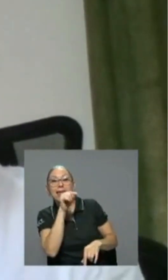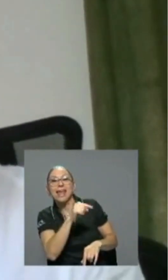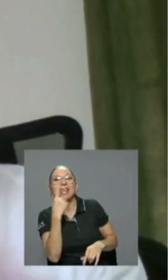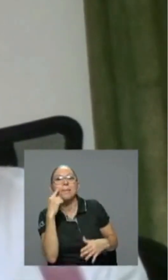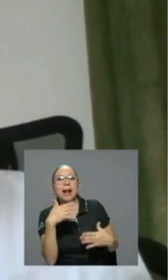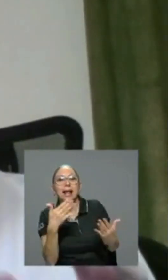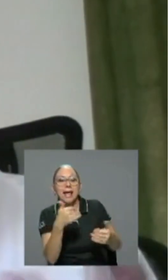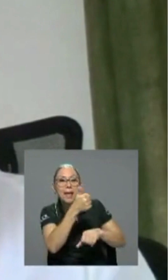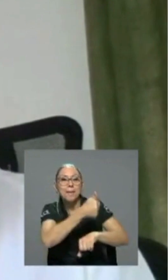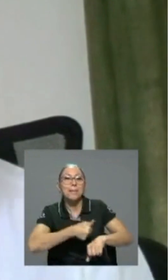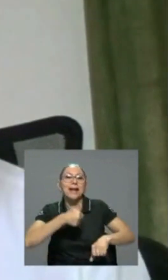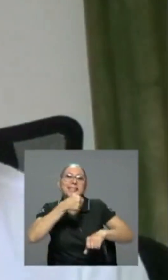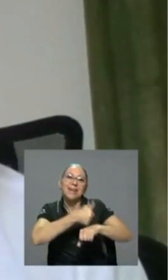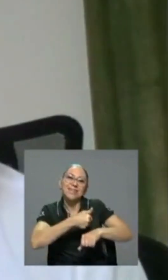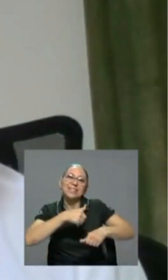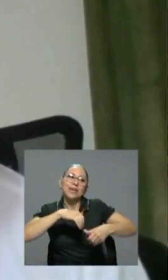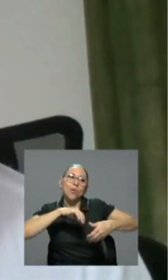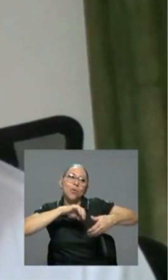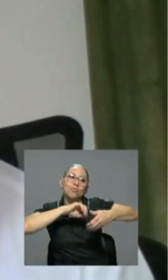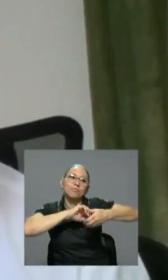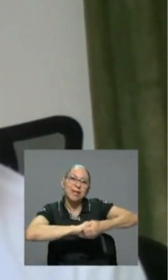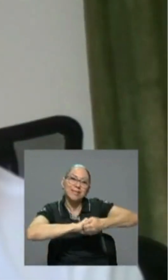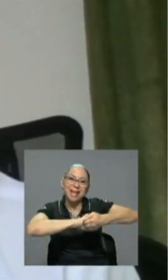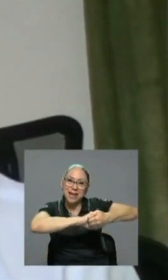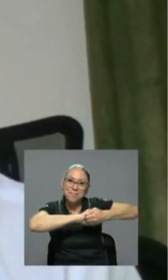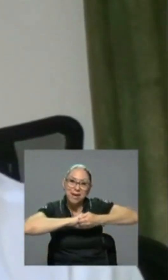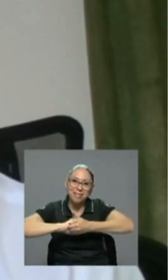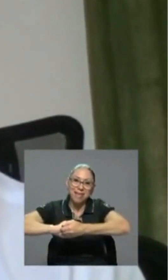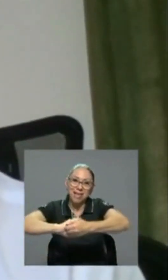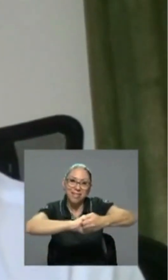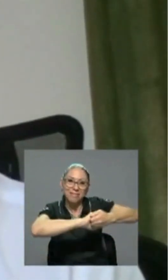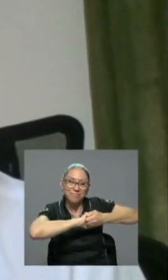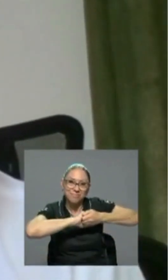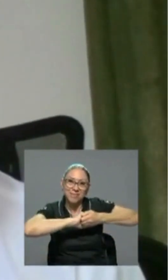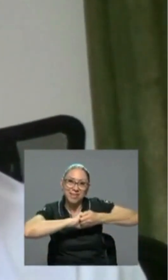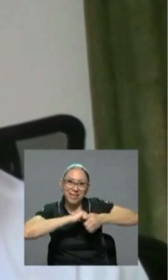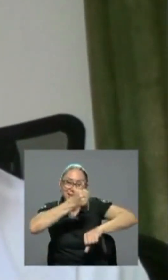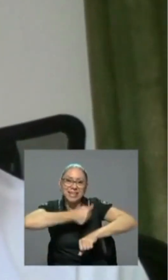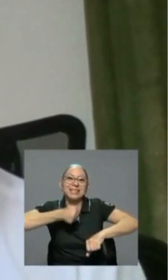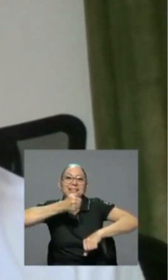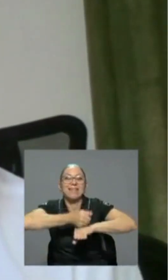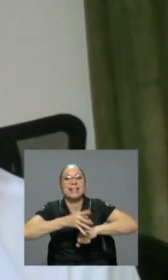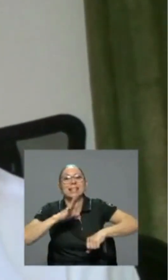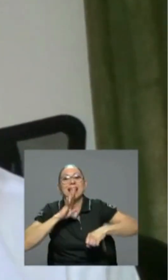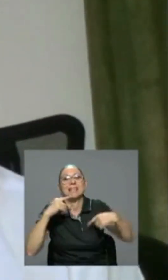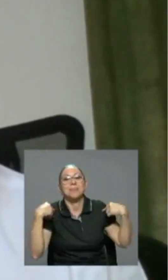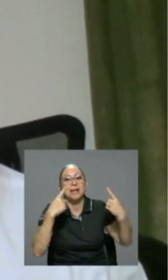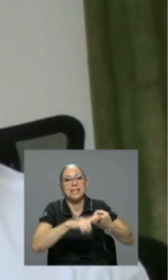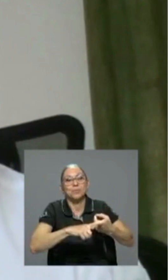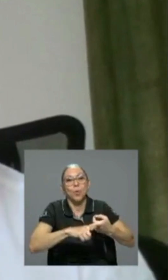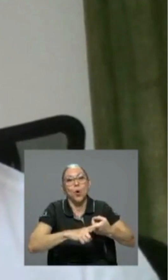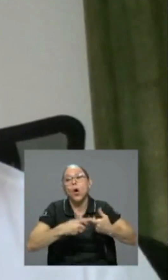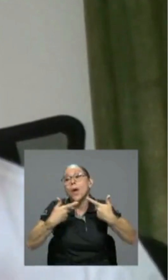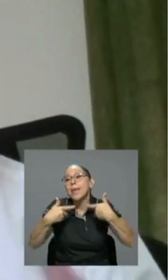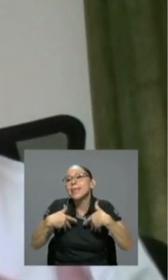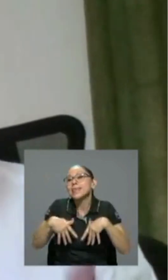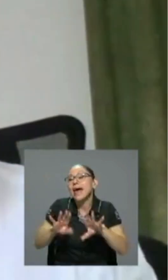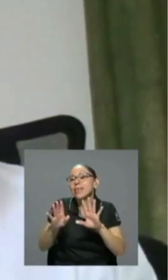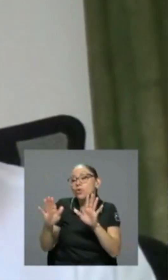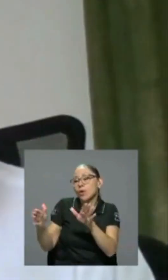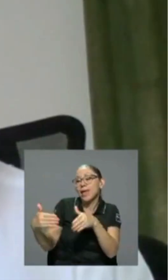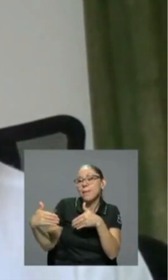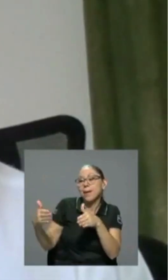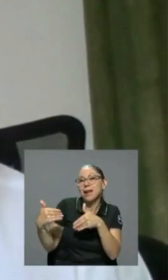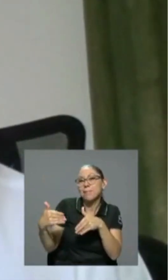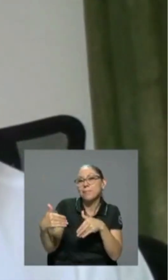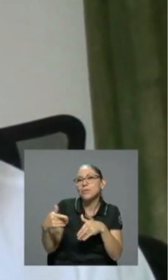esa hermandad, ¿no?, que establece precisamente el hispanismo, en tanto que Panamá, pues una forma de